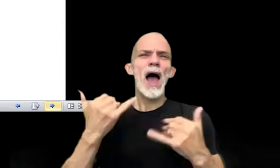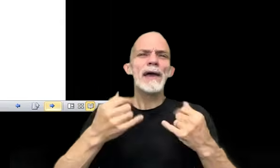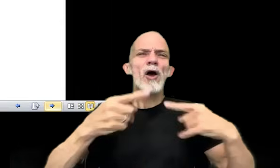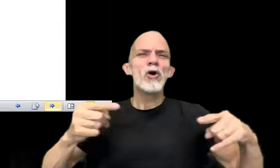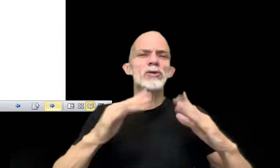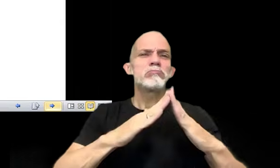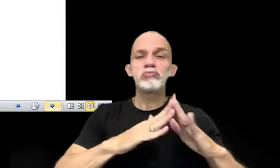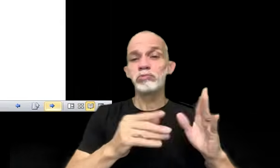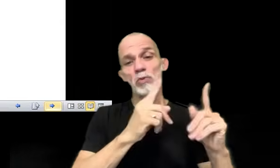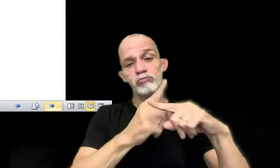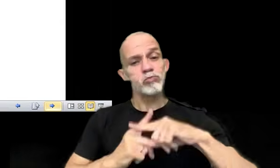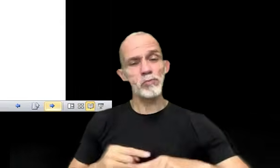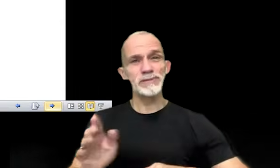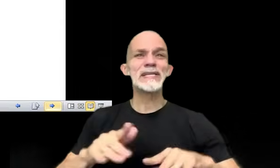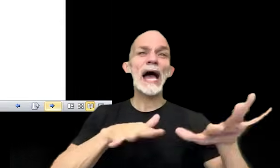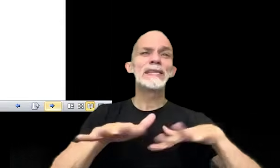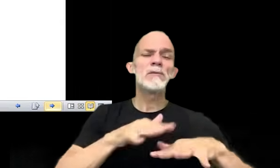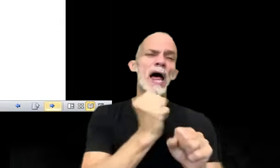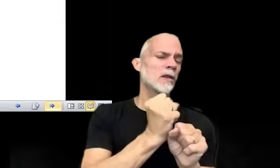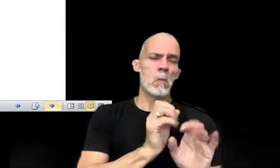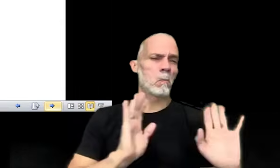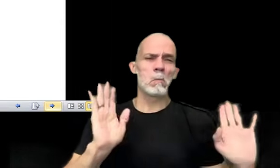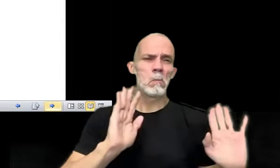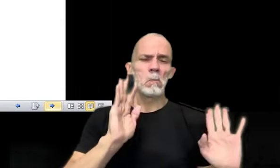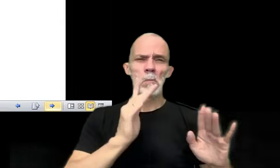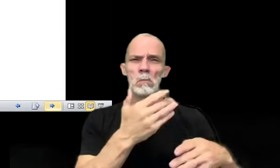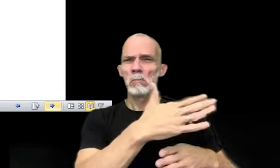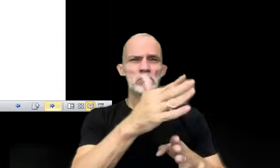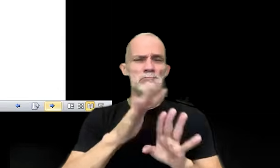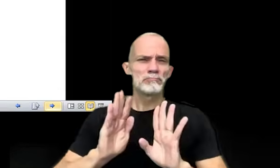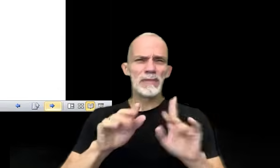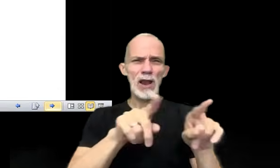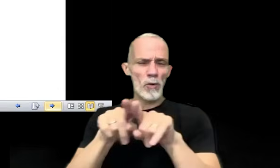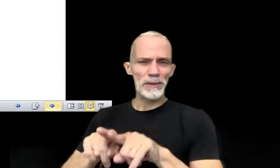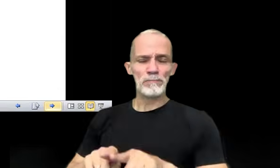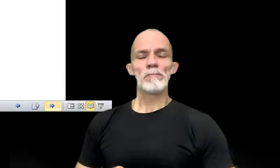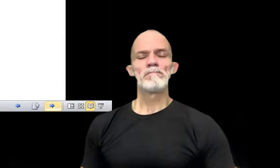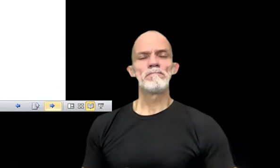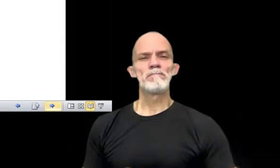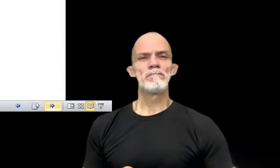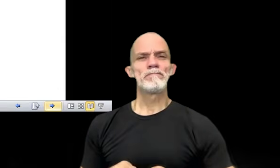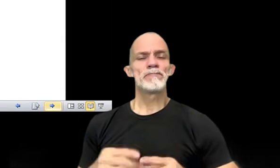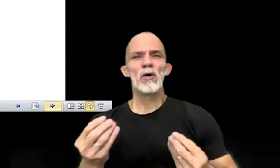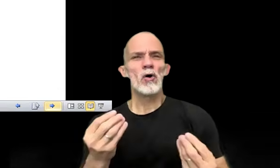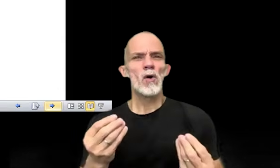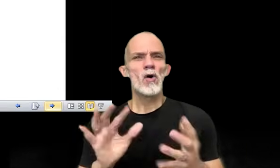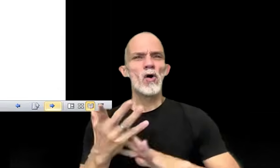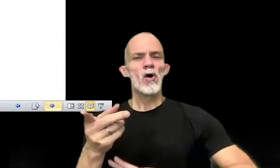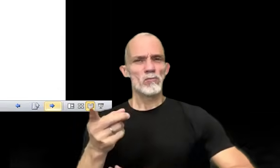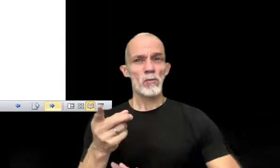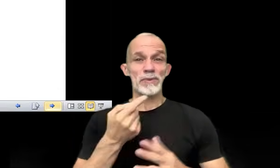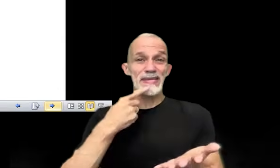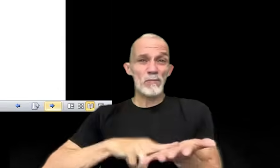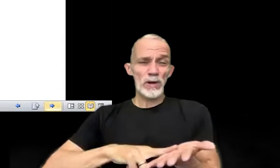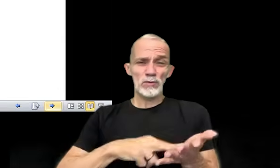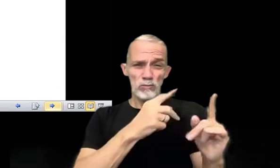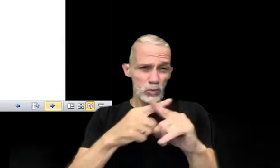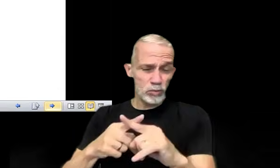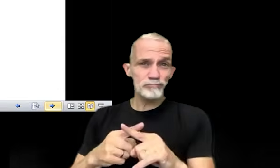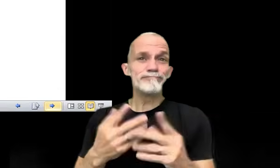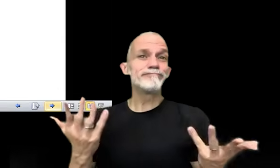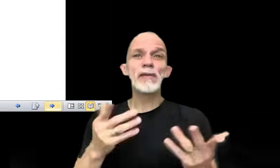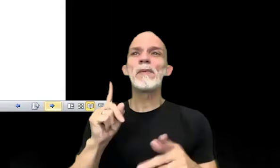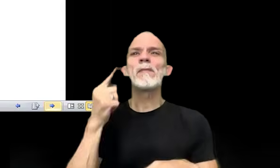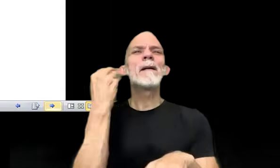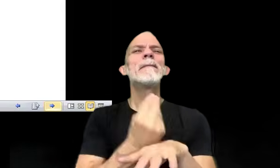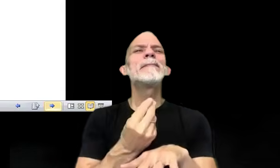situación especial en cuanto a la actividad. El criterio de asignación que tiene el tributo es el criterio